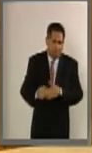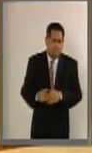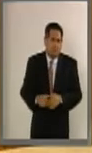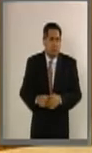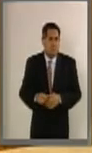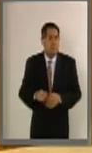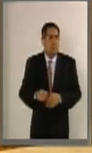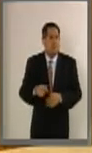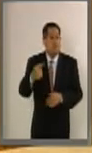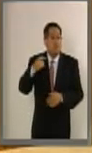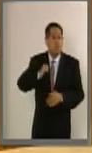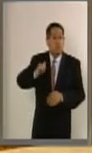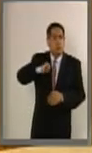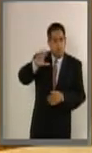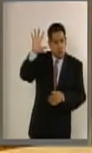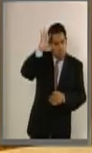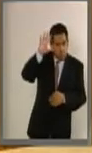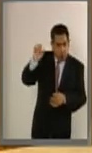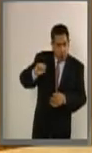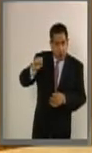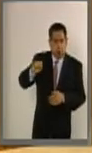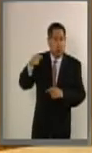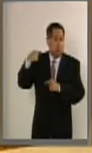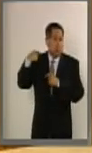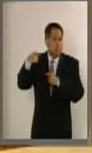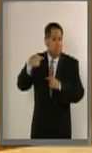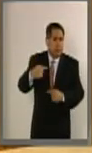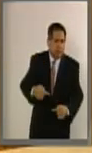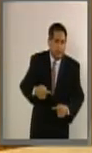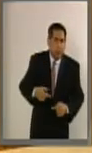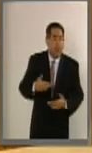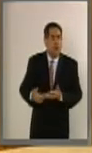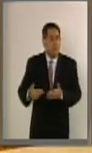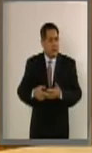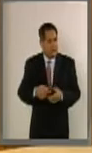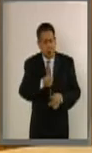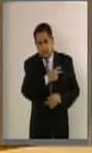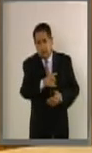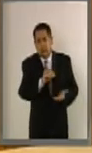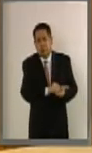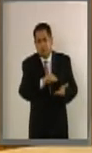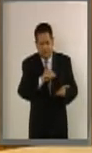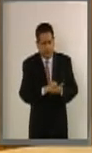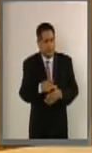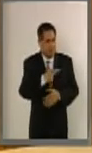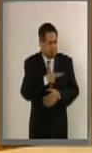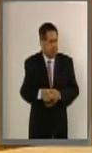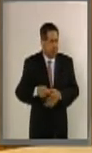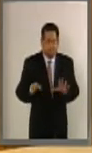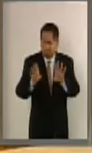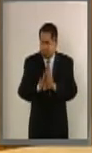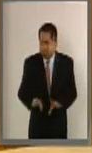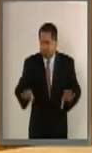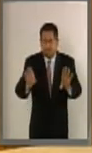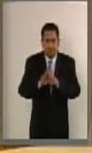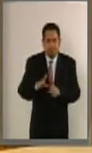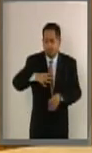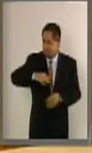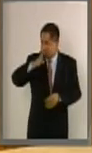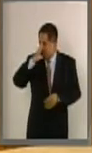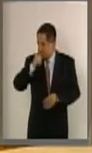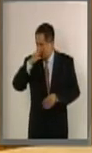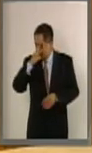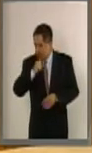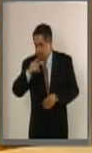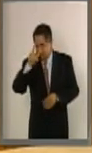María Morelos hasta nuestros días, la lucha contra la pobreza siempre ha terminado en derrota para la